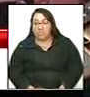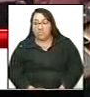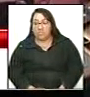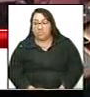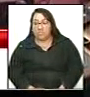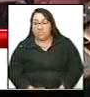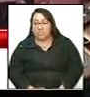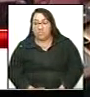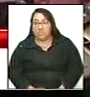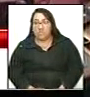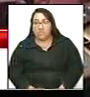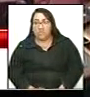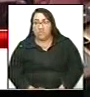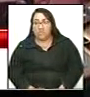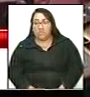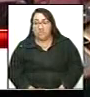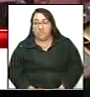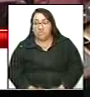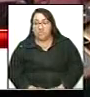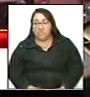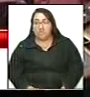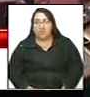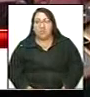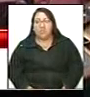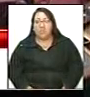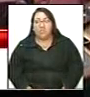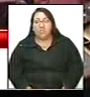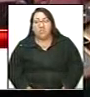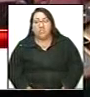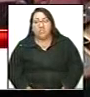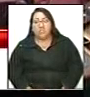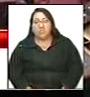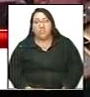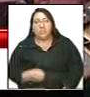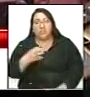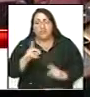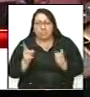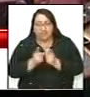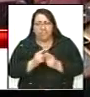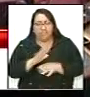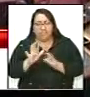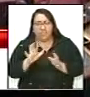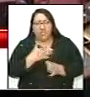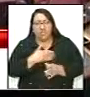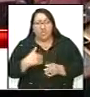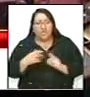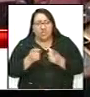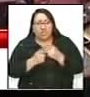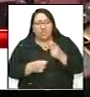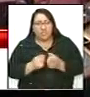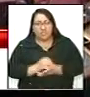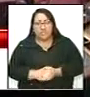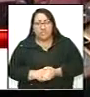para las reflexiones y respuestas finales sí, con respecto al solamente proyecto. Para, muy brevemente, presidente y congresistas,